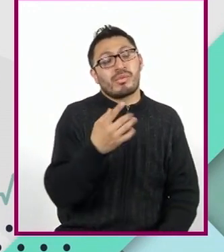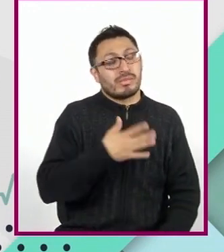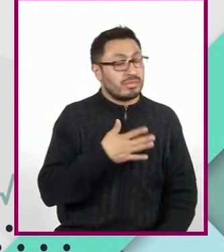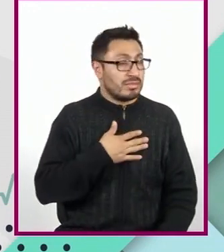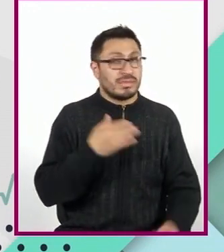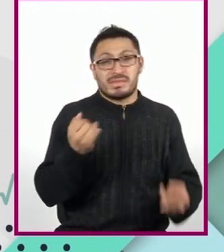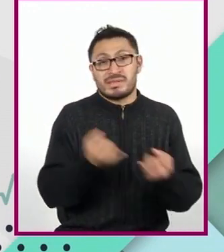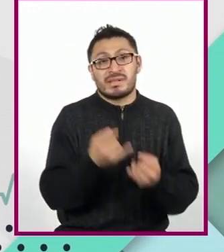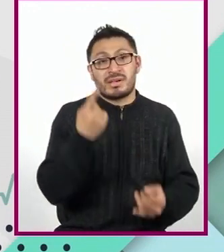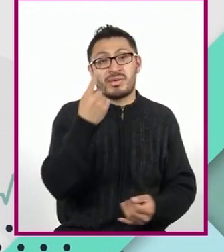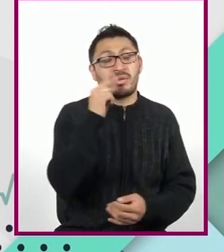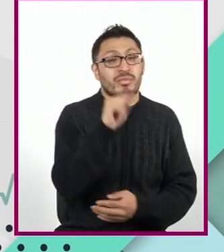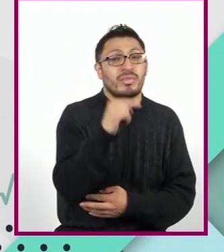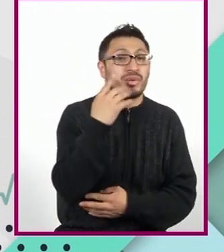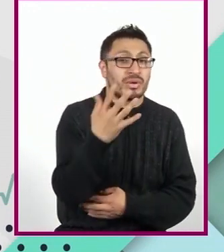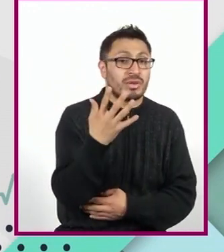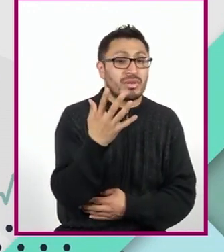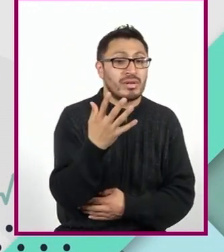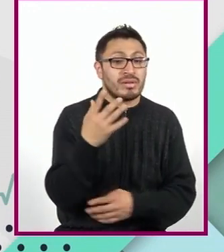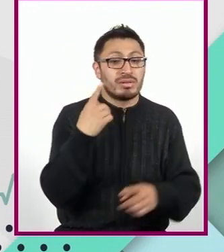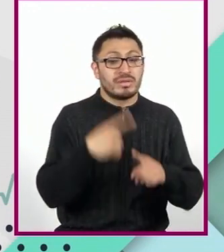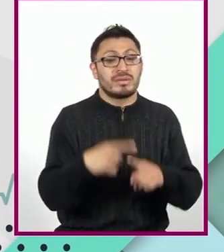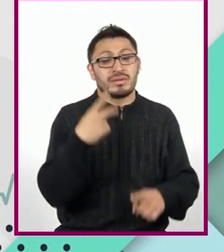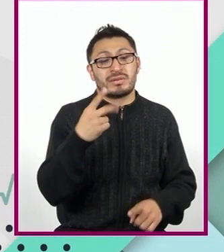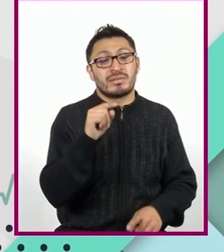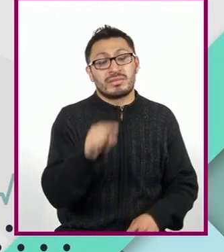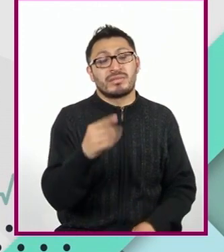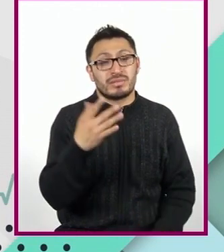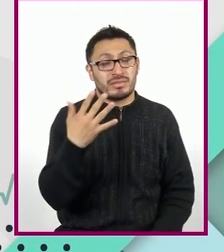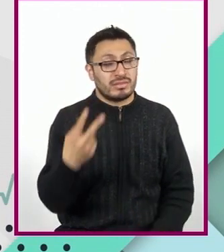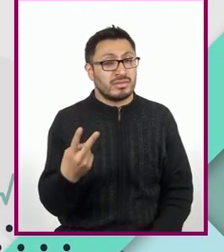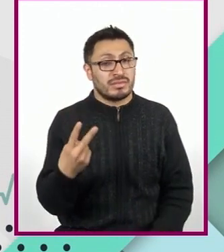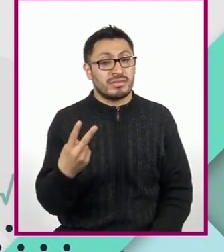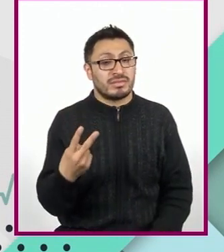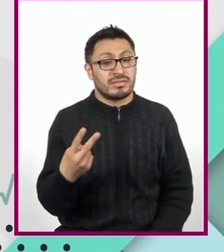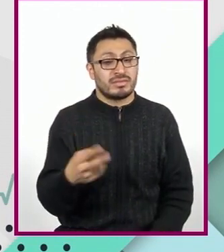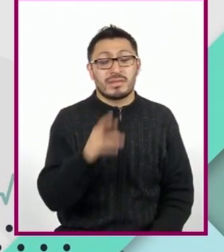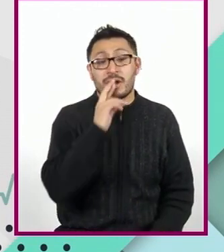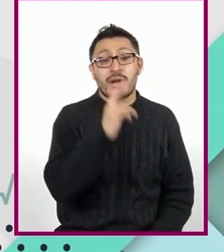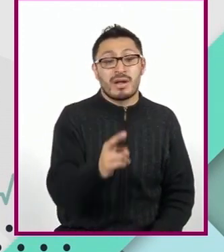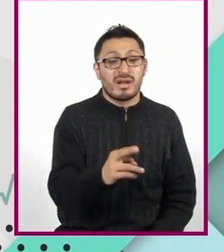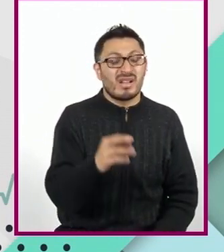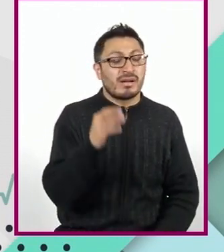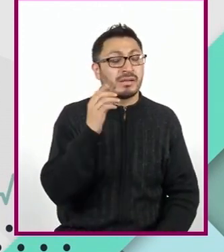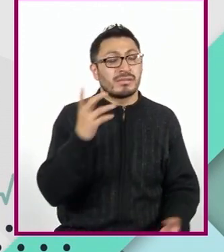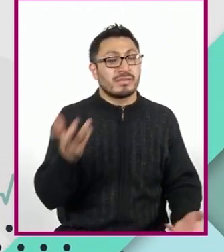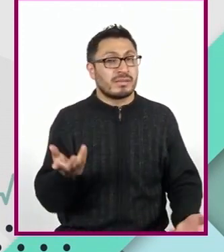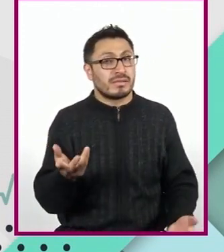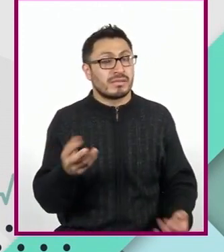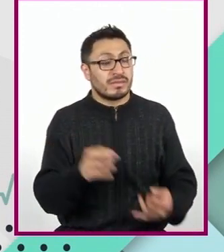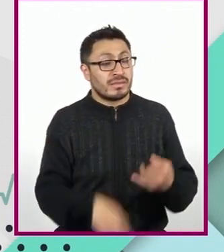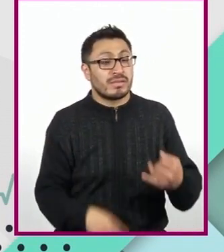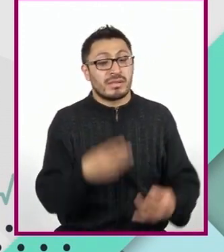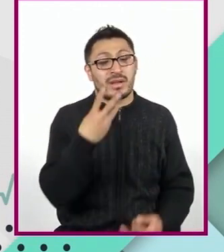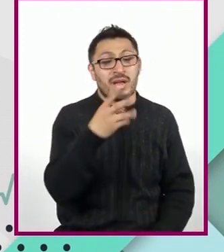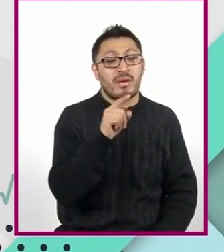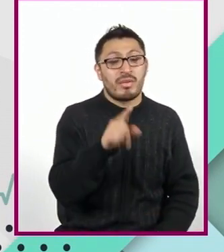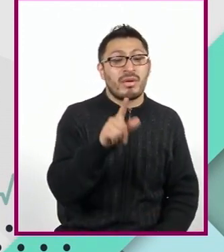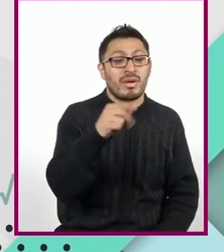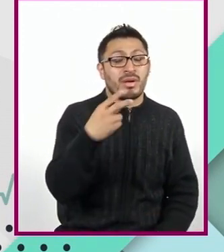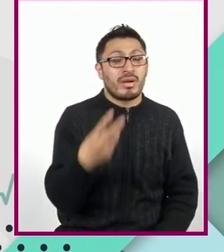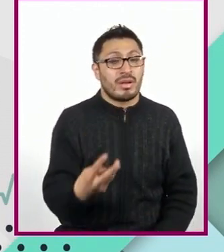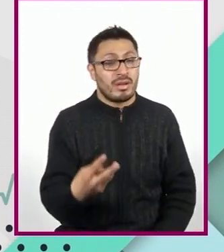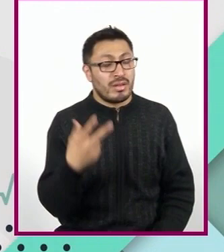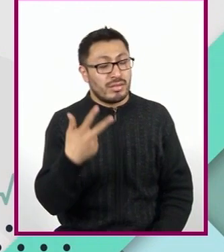altura, 1.5 por 2.52. El resultado final es